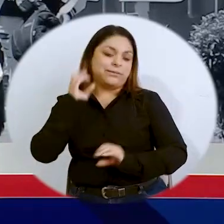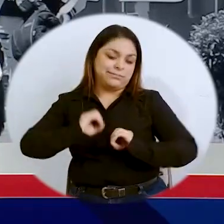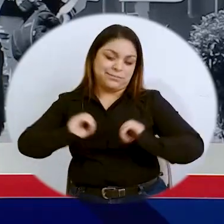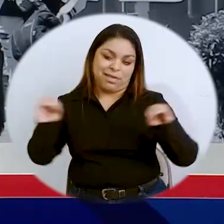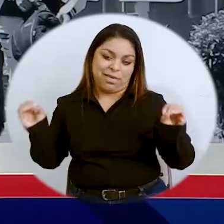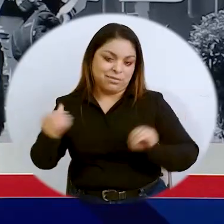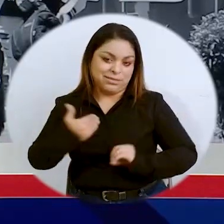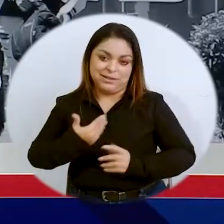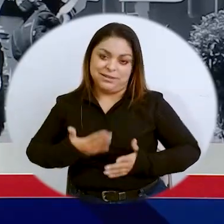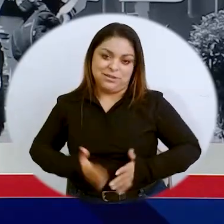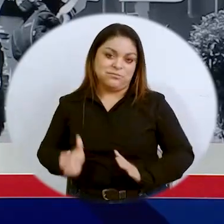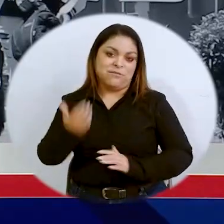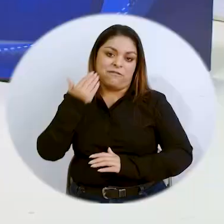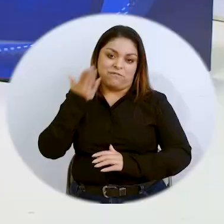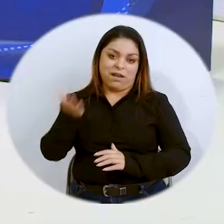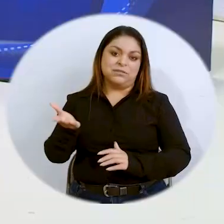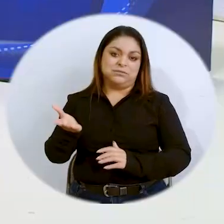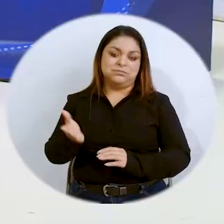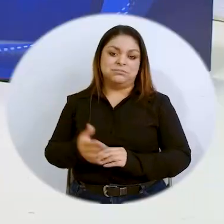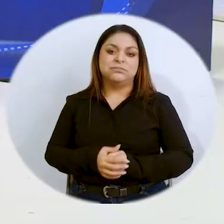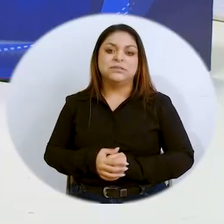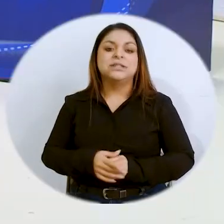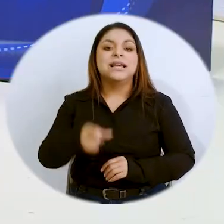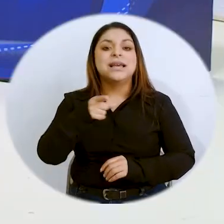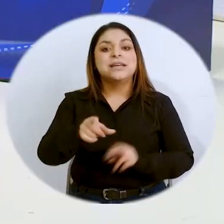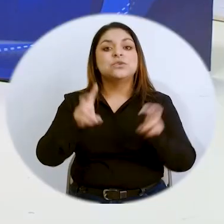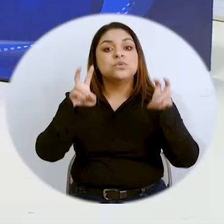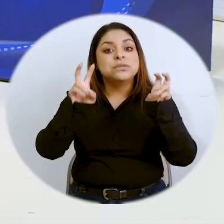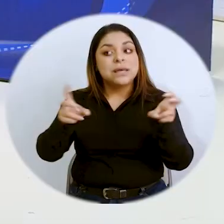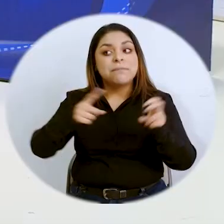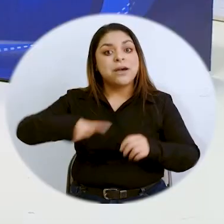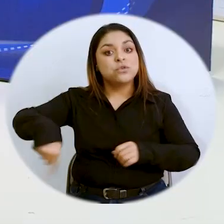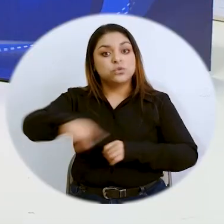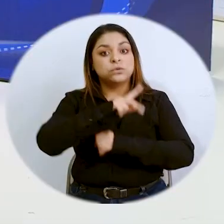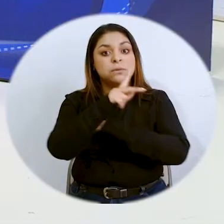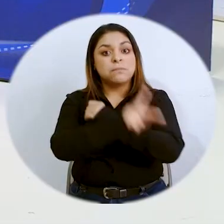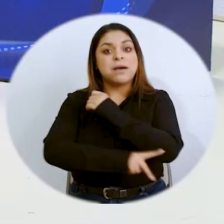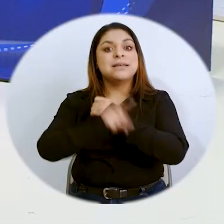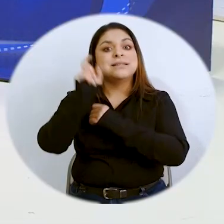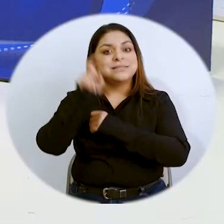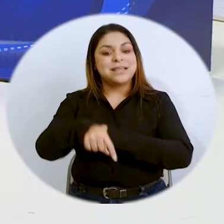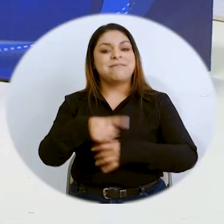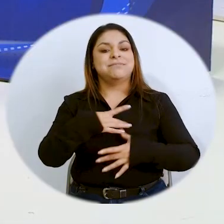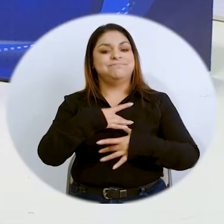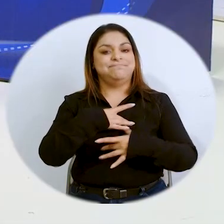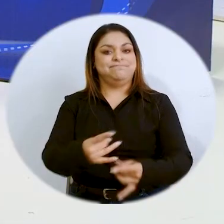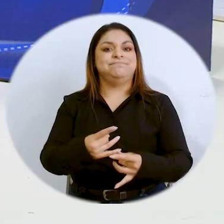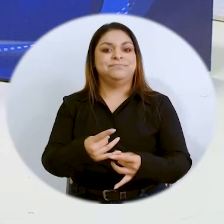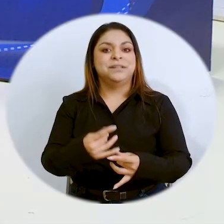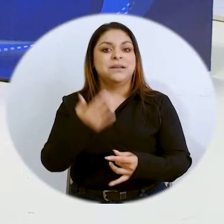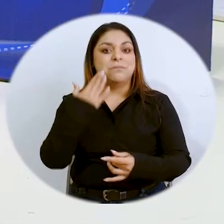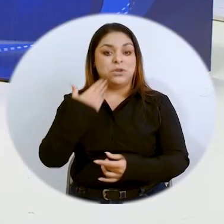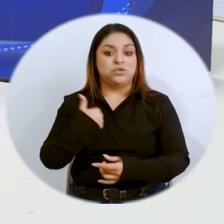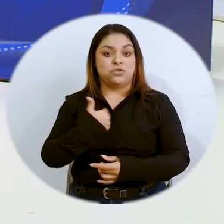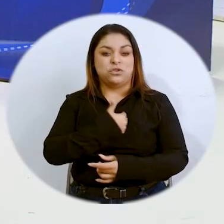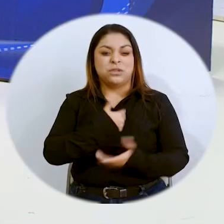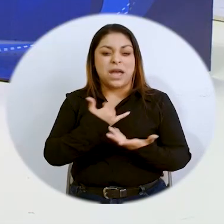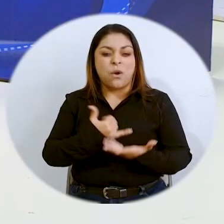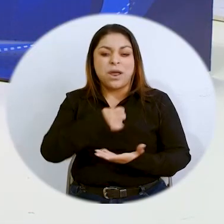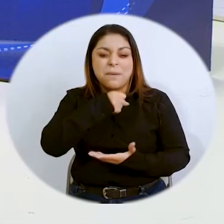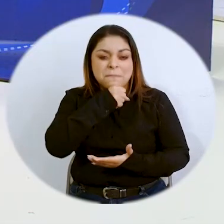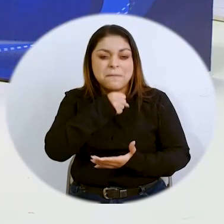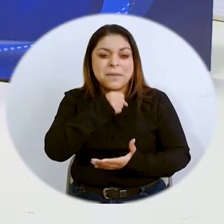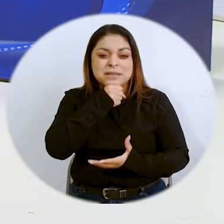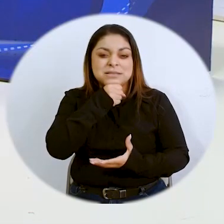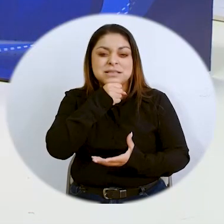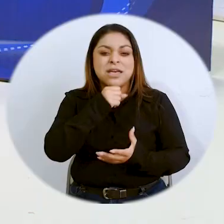aún más, digamos, con respecto a las que no tienen hijos. Entonces, es un tema que como país nos debería importar, porque como estamos envejeciendo,